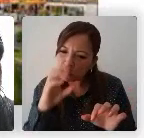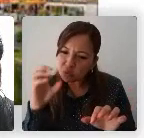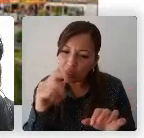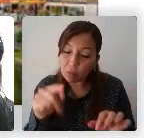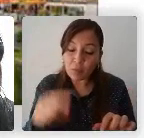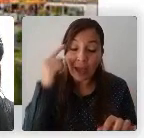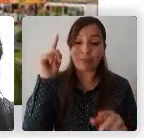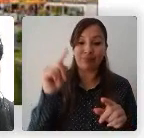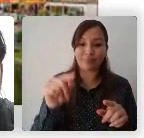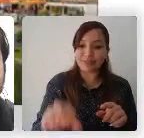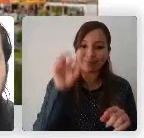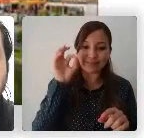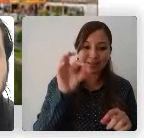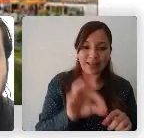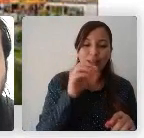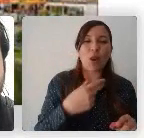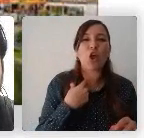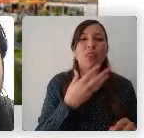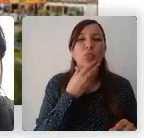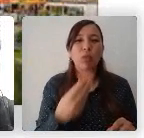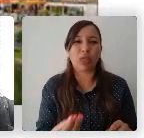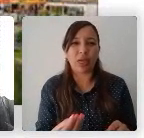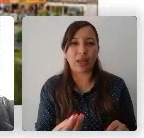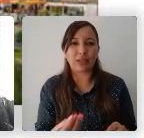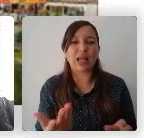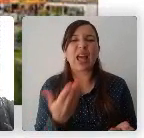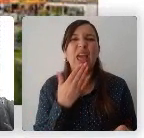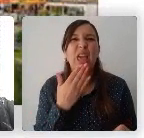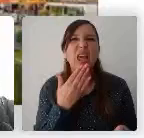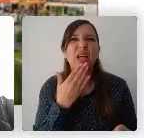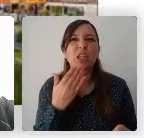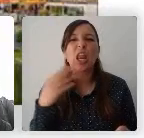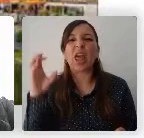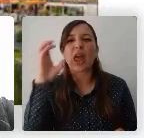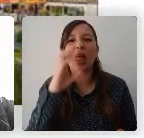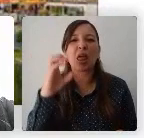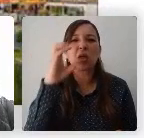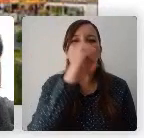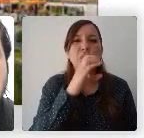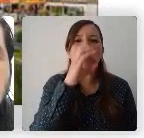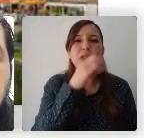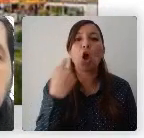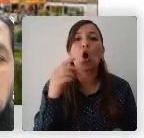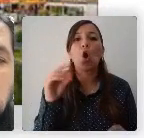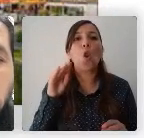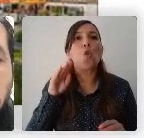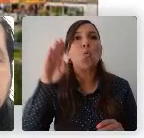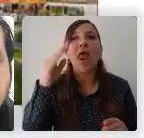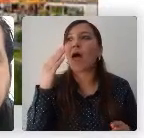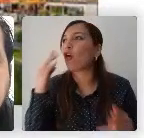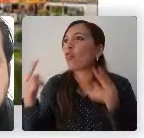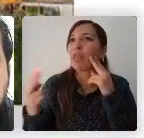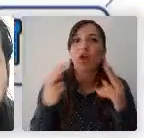identificar de acuerdo a las necesidades, a las motivaciones que queremos, qué buscamos, qué destino podemos elegir, ¿no? Entonces,